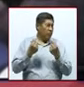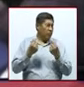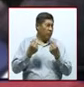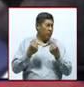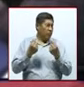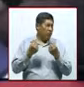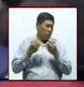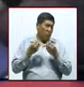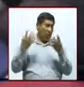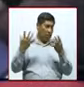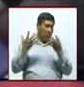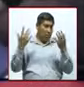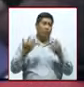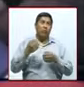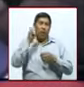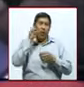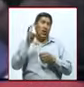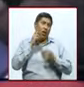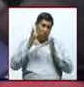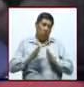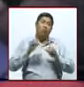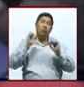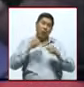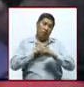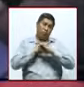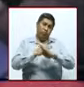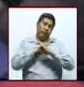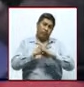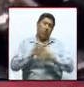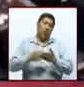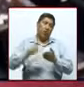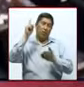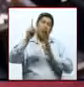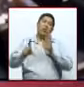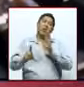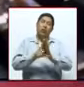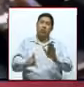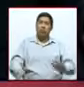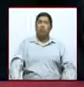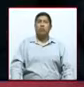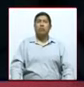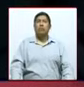relativamente significativa de Morales podría obstaculizar la aprobación de esta ley.